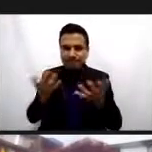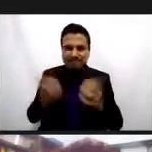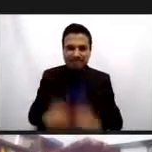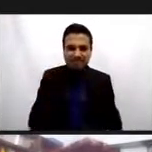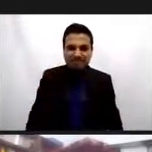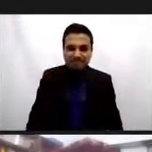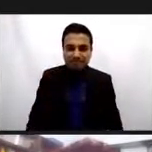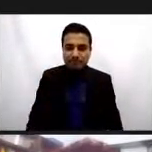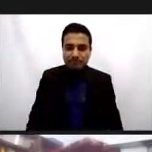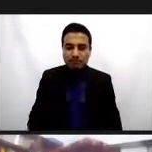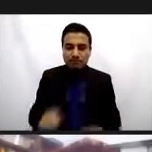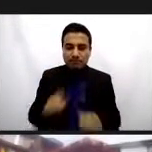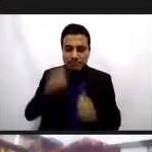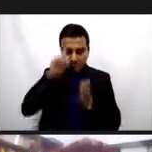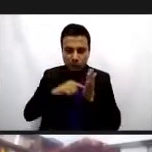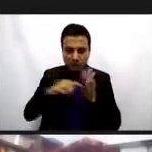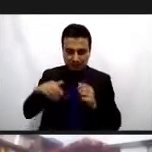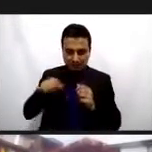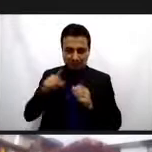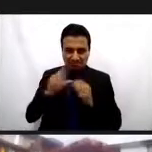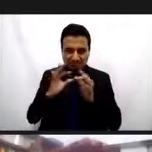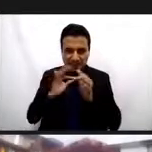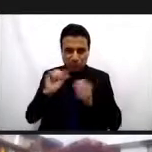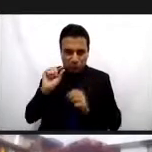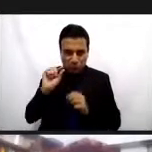que algo recién comentaste un poco.